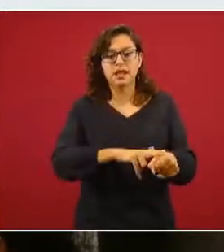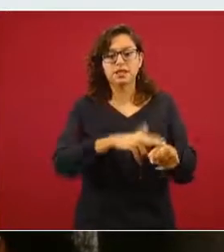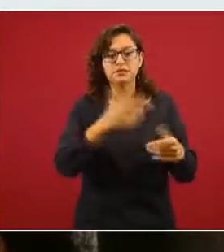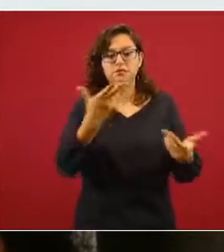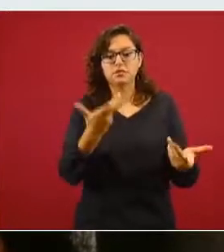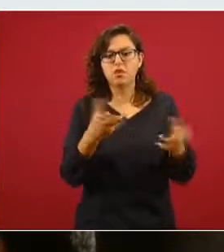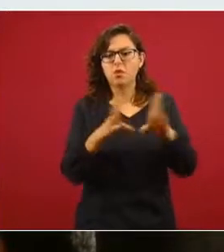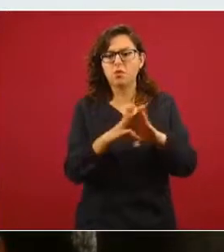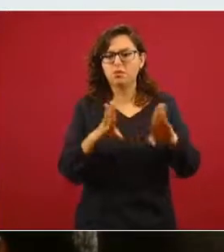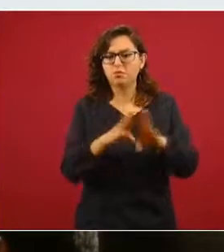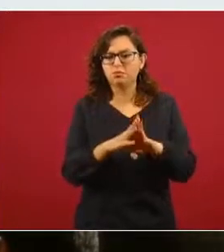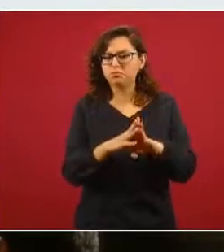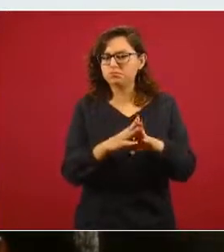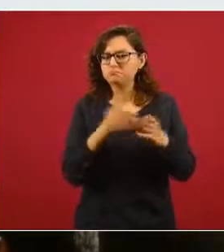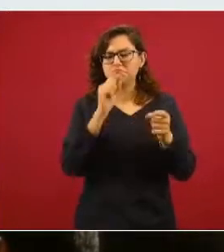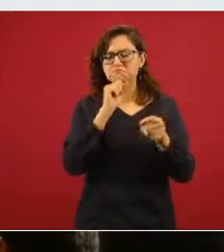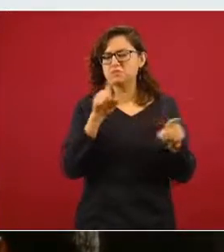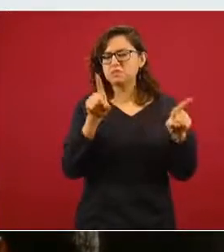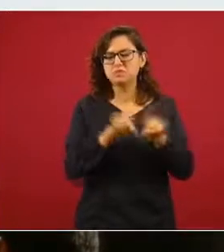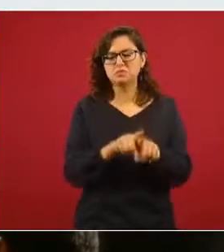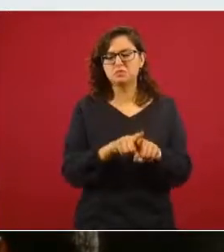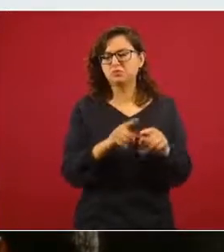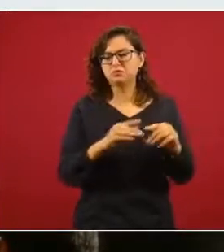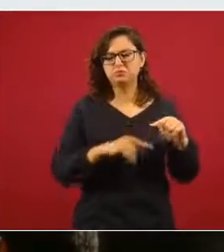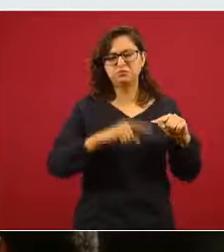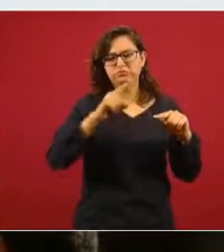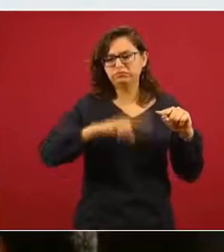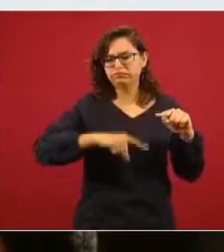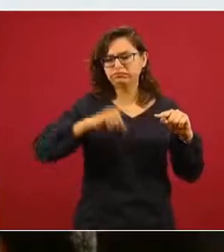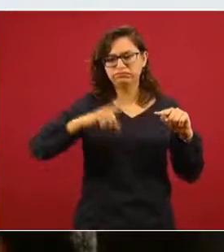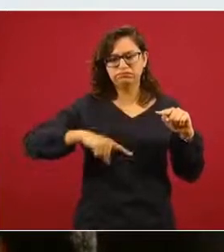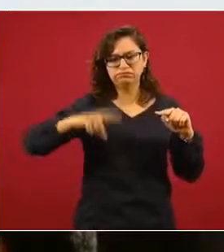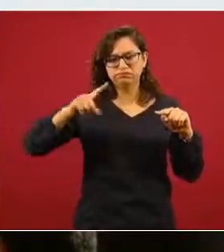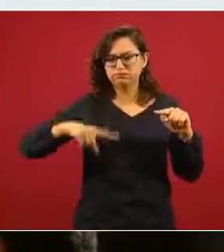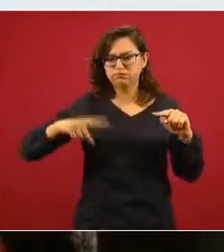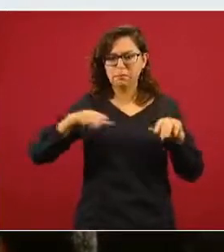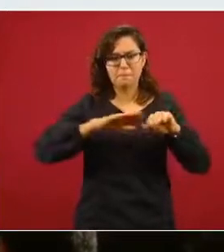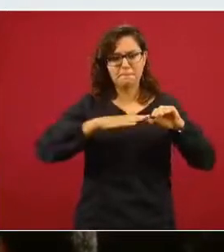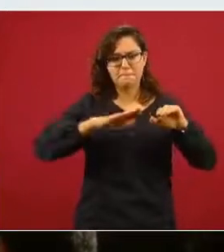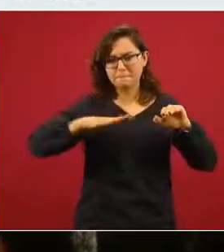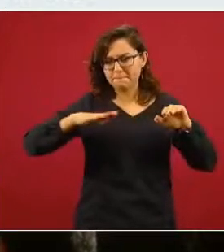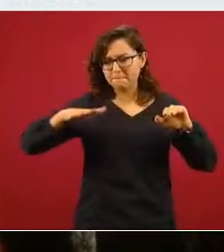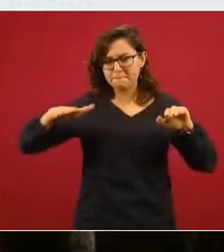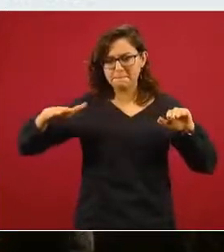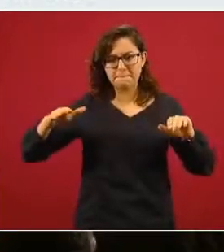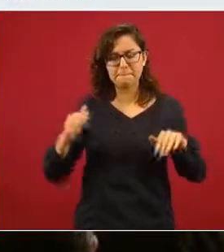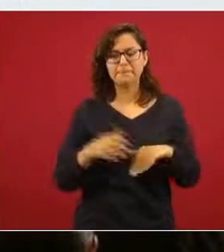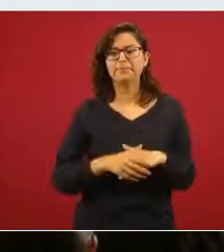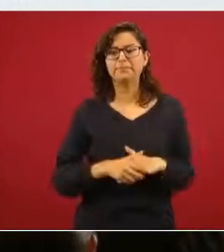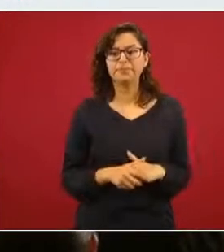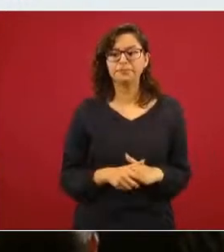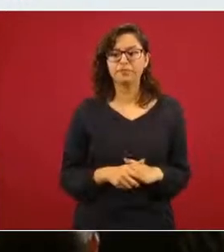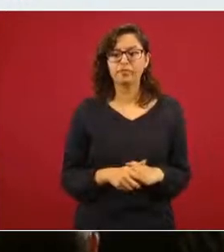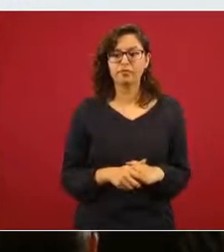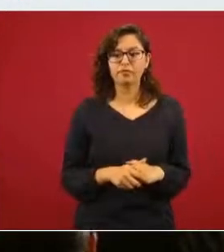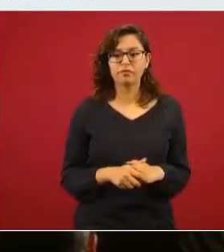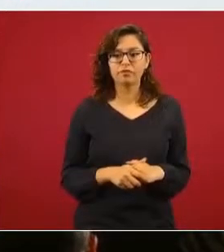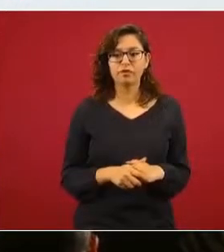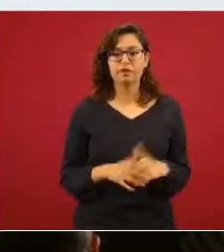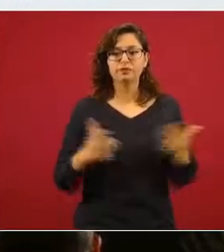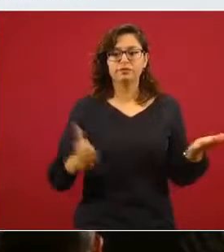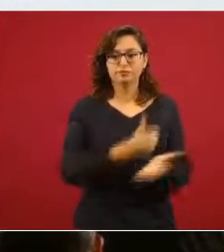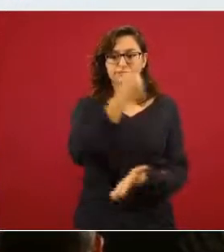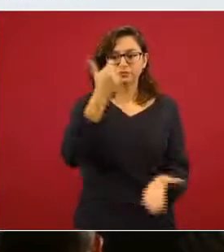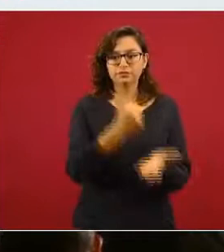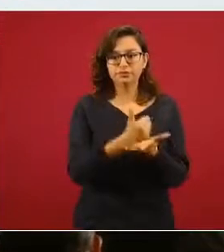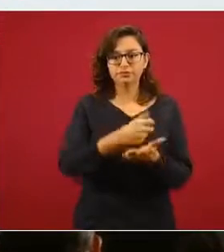no ha variado. Variaciones arriba, abajo, pero se mantiene en promedio igual. La siguiente. Esta es la Ciudad de